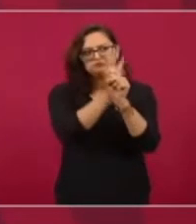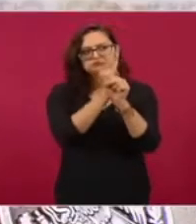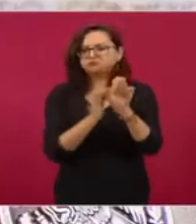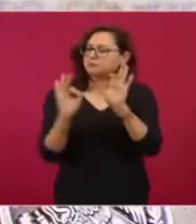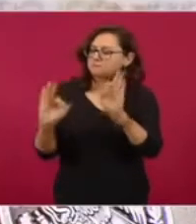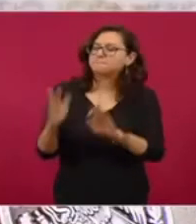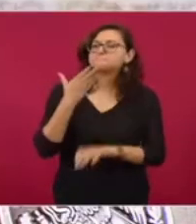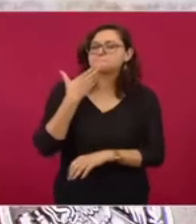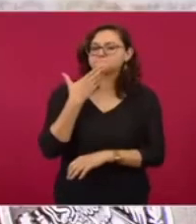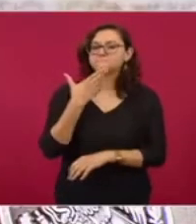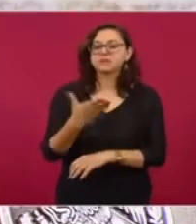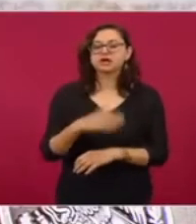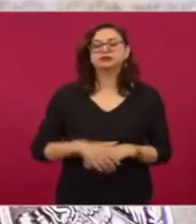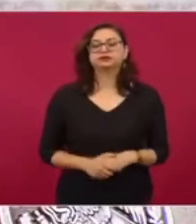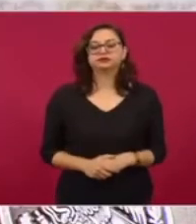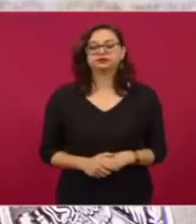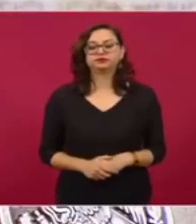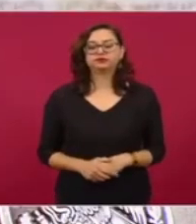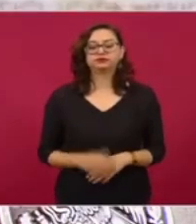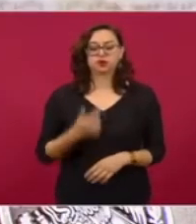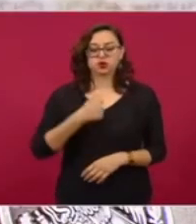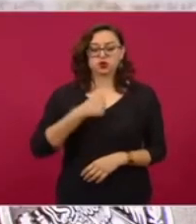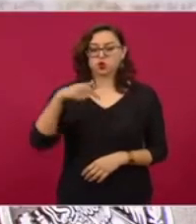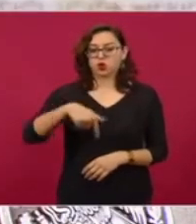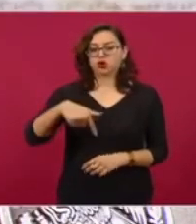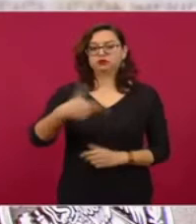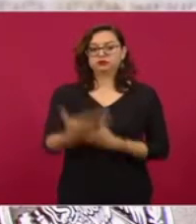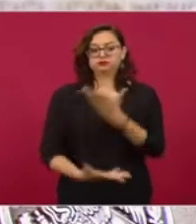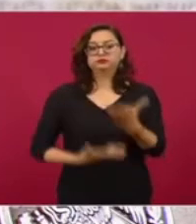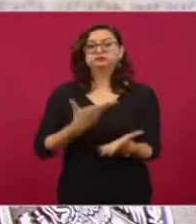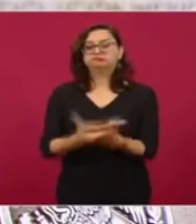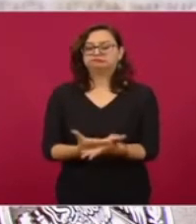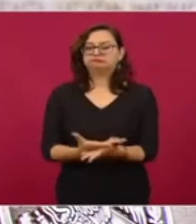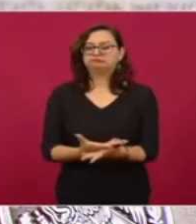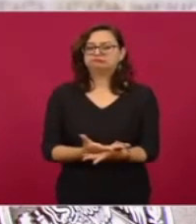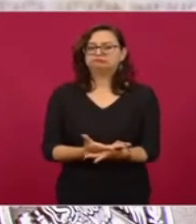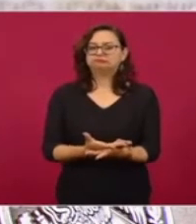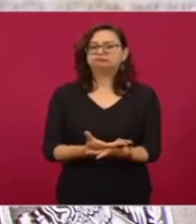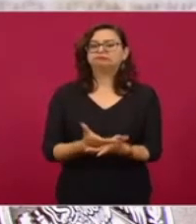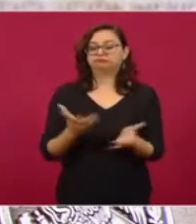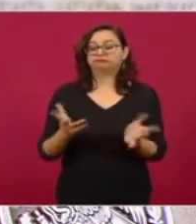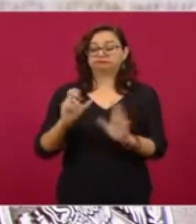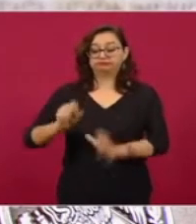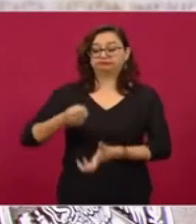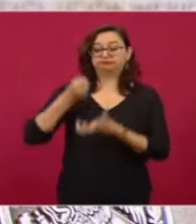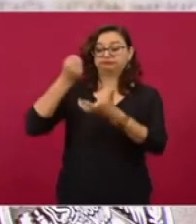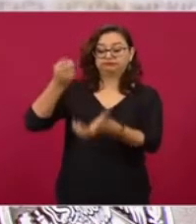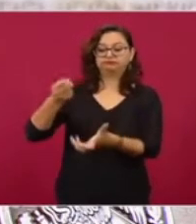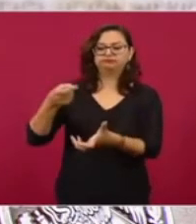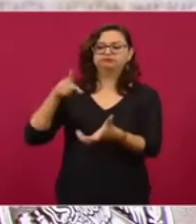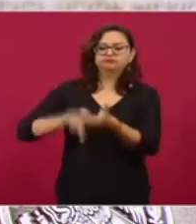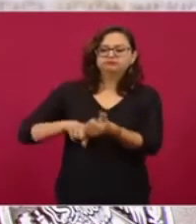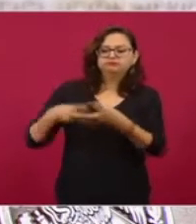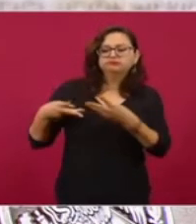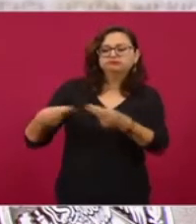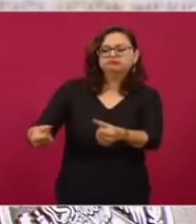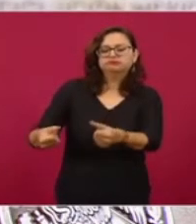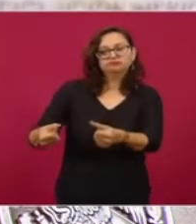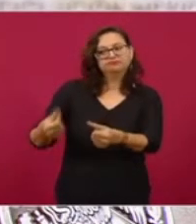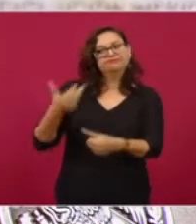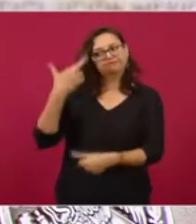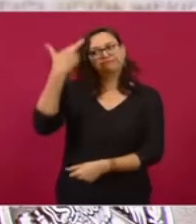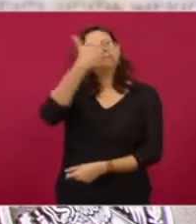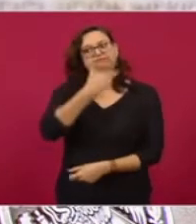de manera muy respetuosa y vamos a hacer una revisión del presupuesto del ine